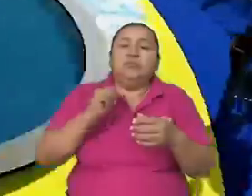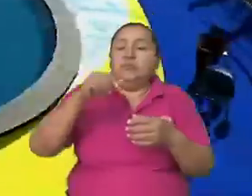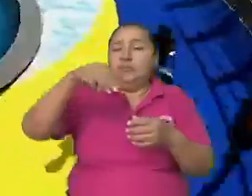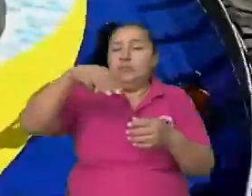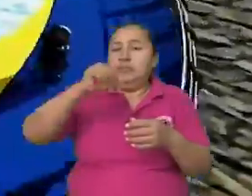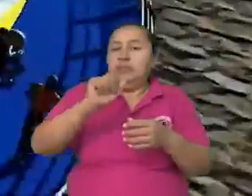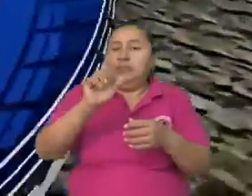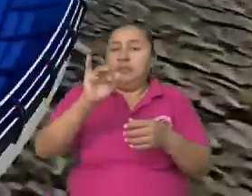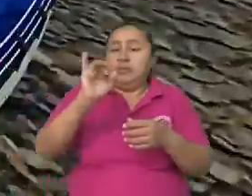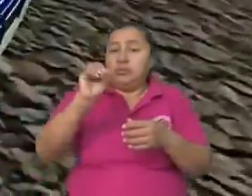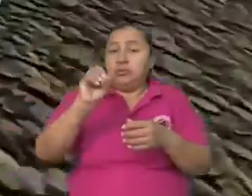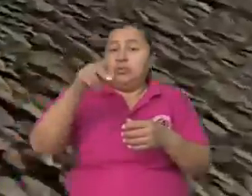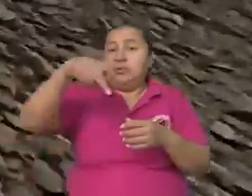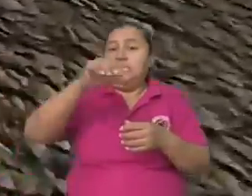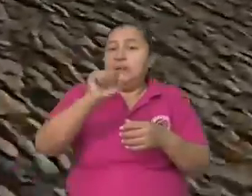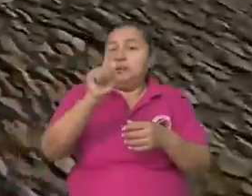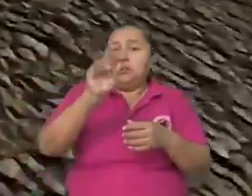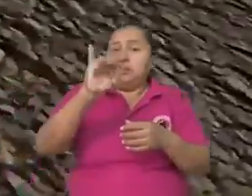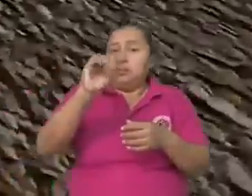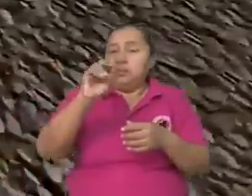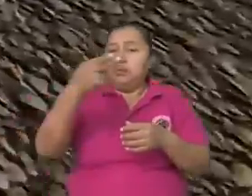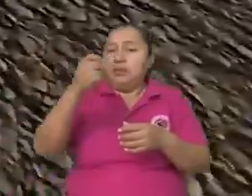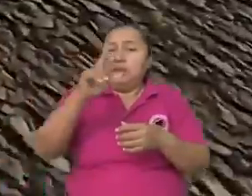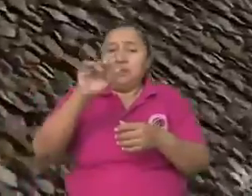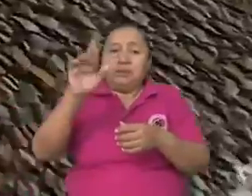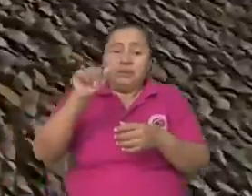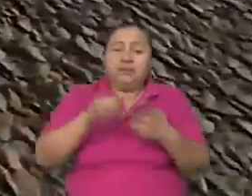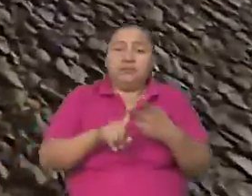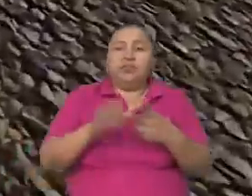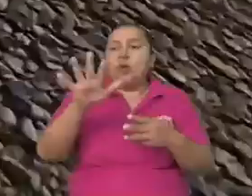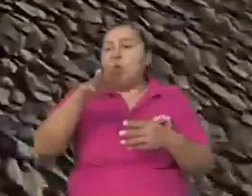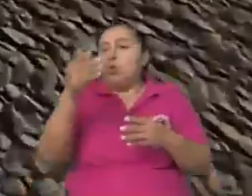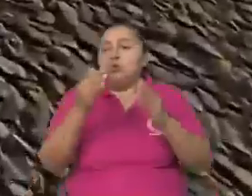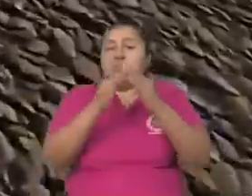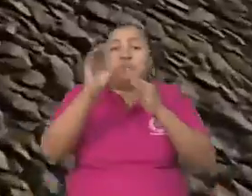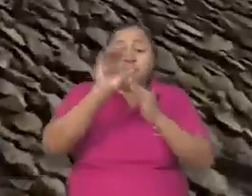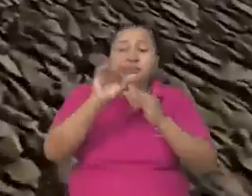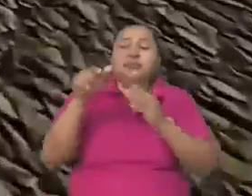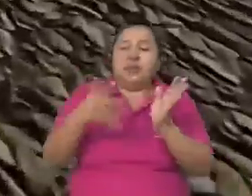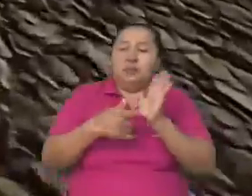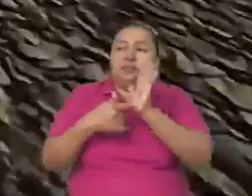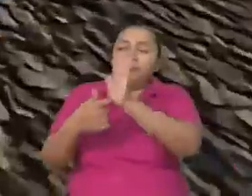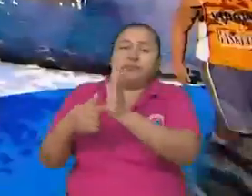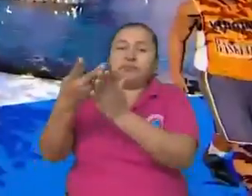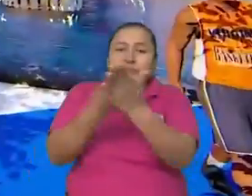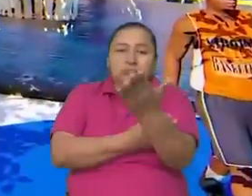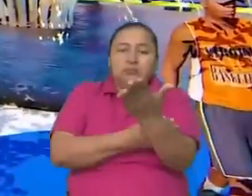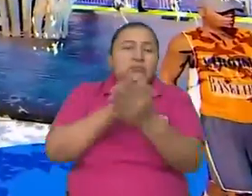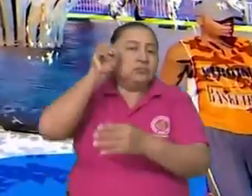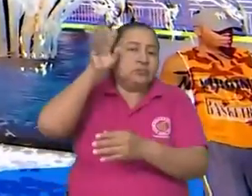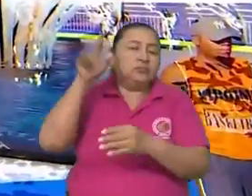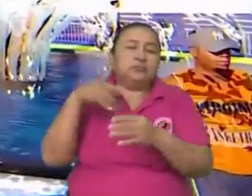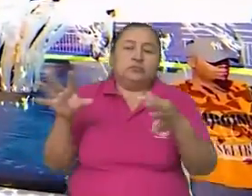con otro proyectito turístico. En Puerto Corinto ya presentamos a la presidencia un proyecto turístico que